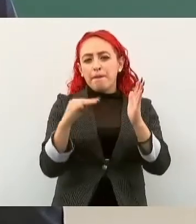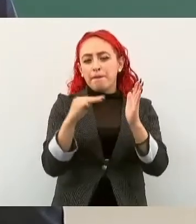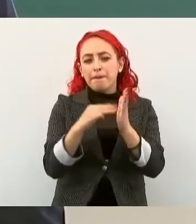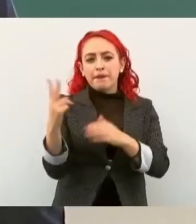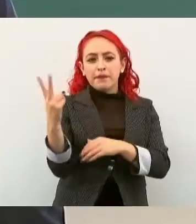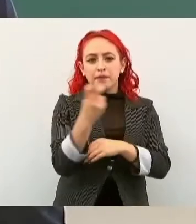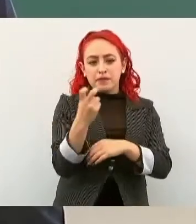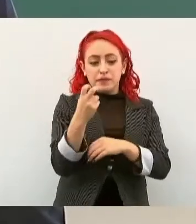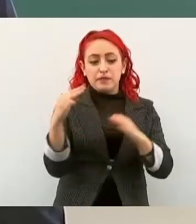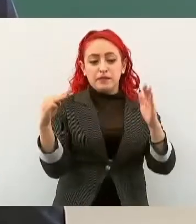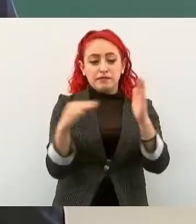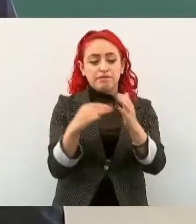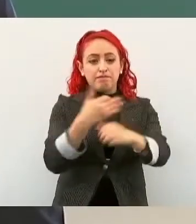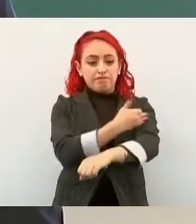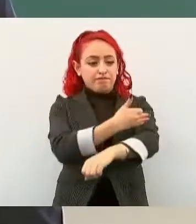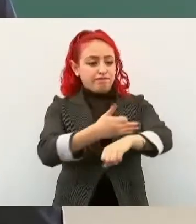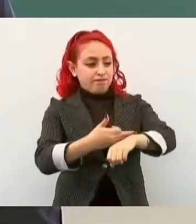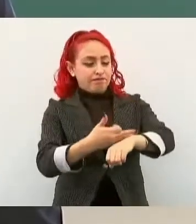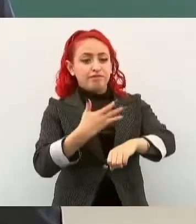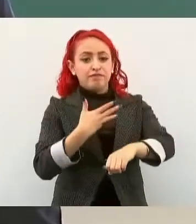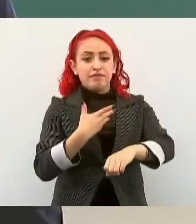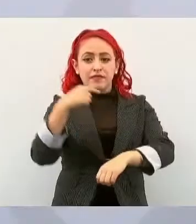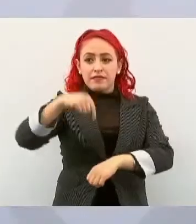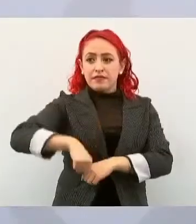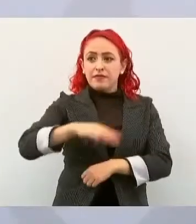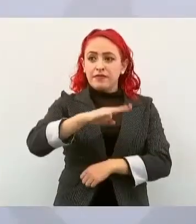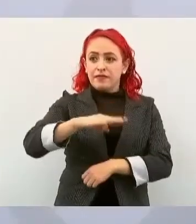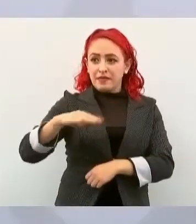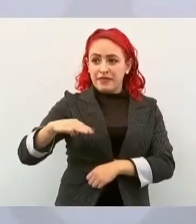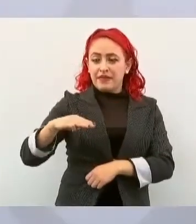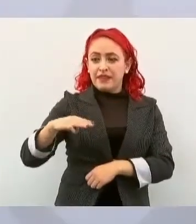1,200,000 familias que tiene Michoacán,